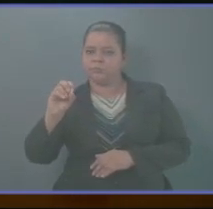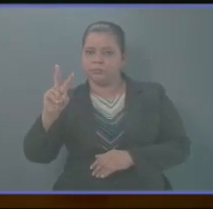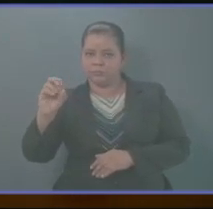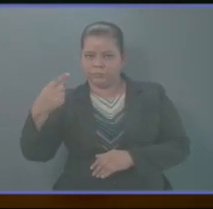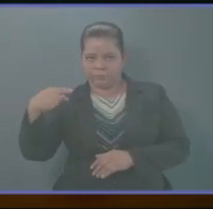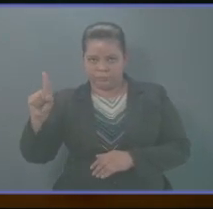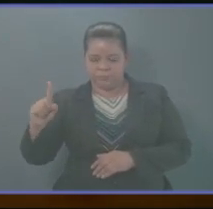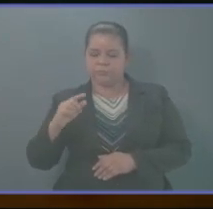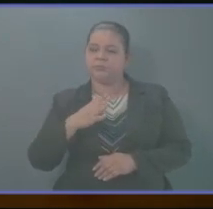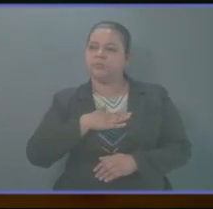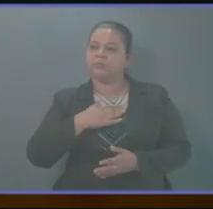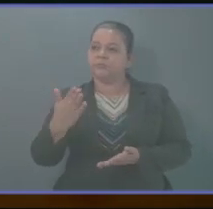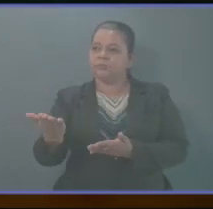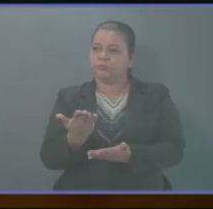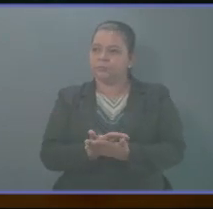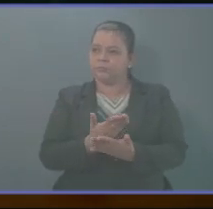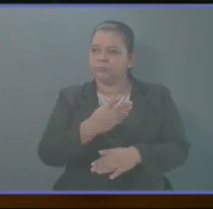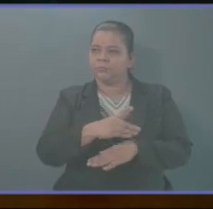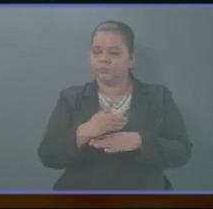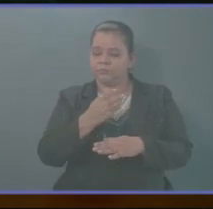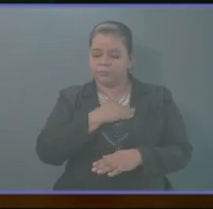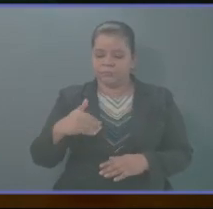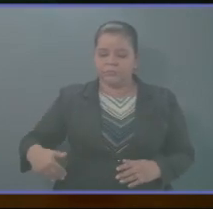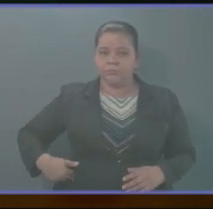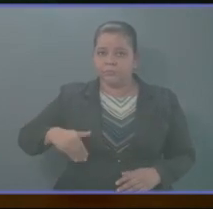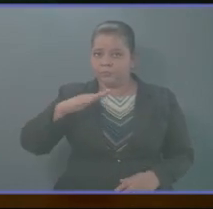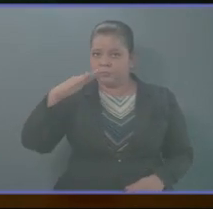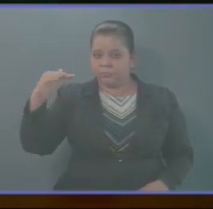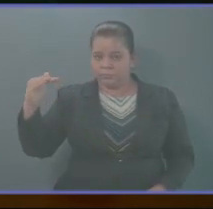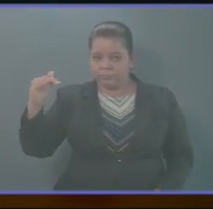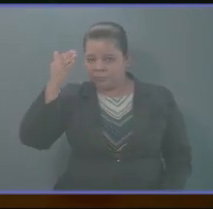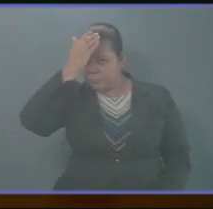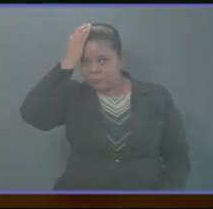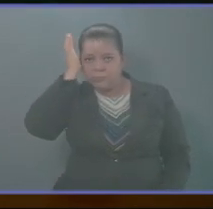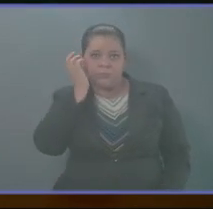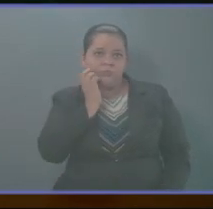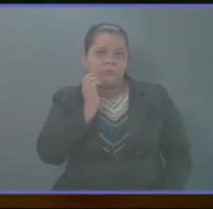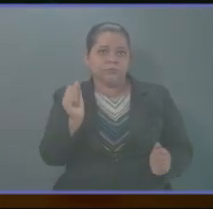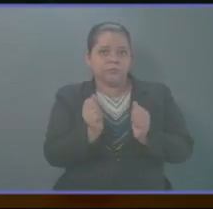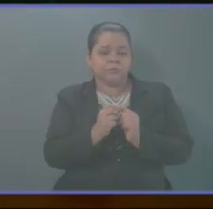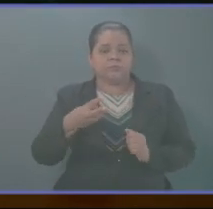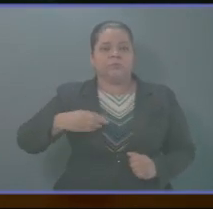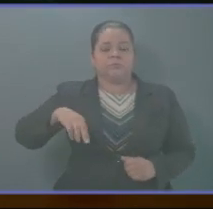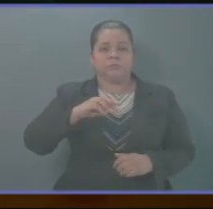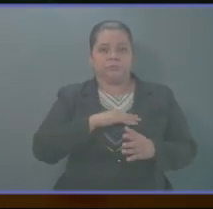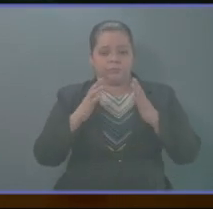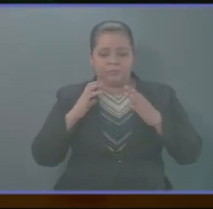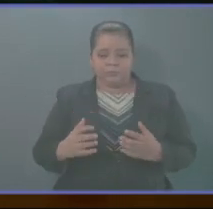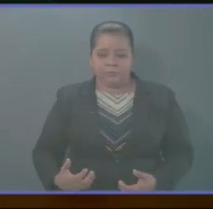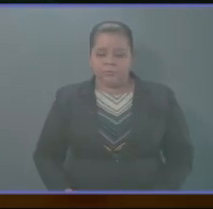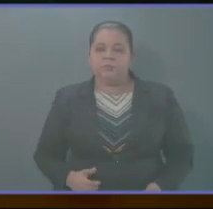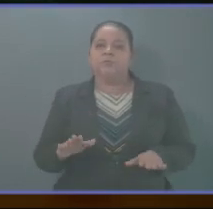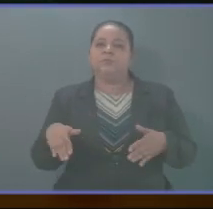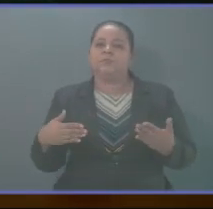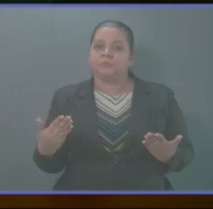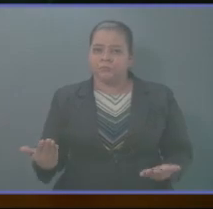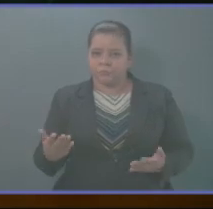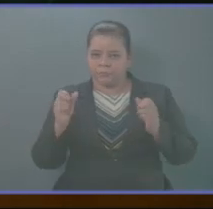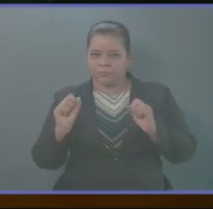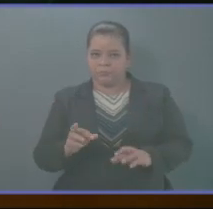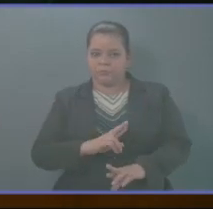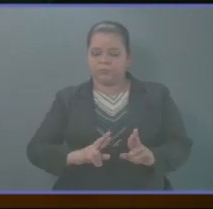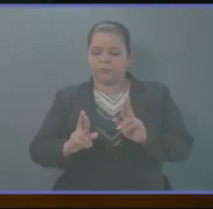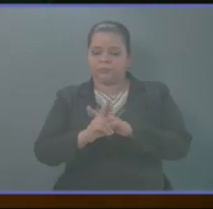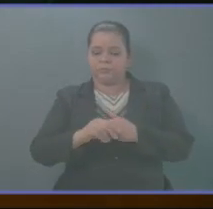1854-3-2021, que contiene iniciativa del Presidente de la República por medio del Ministro de Gobernación y Desarrollo Territorial en el sentido se reforme el